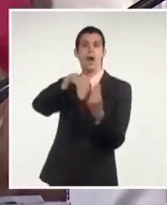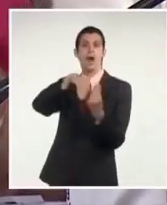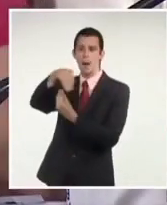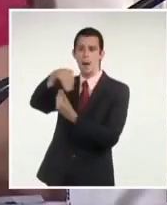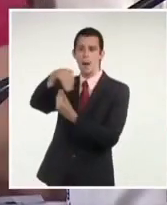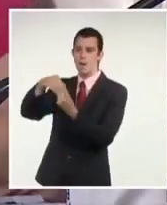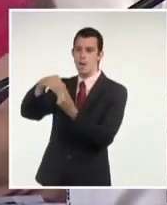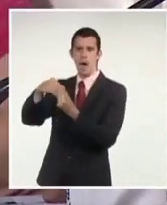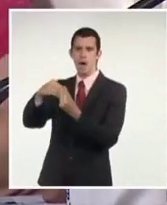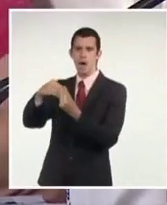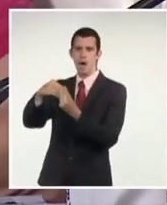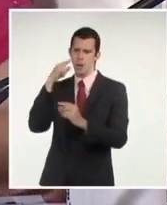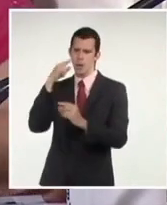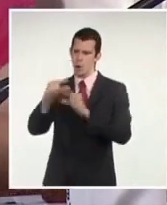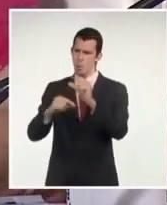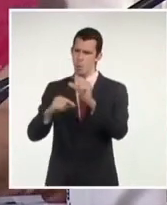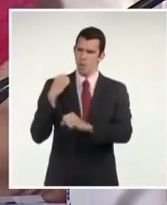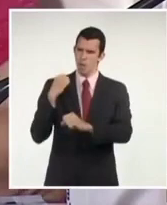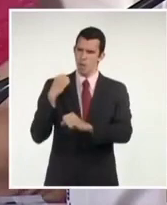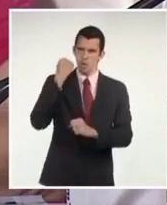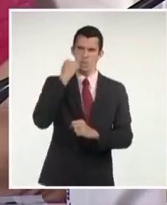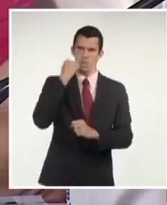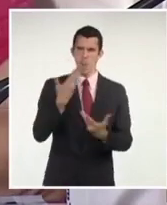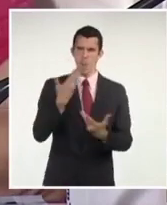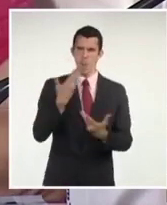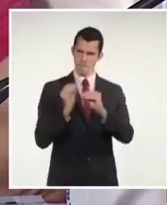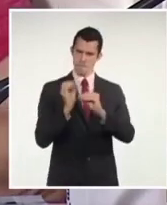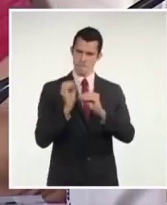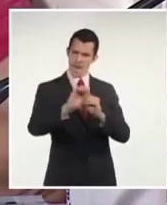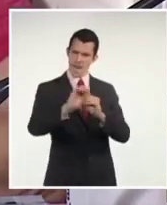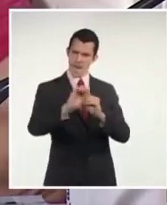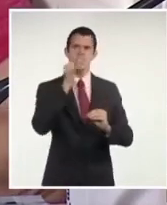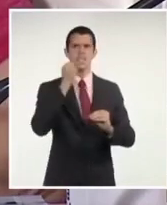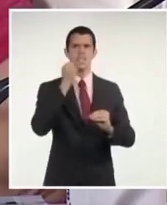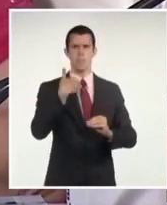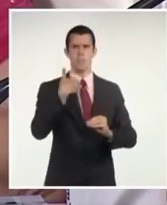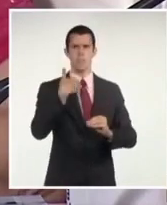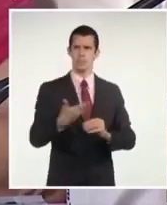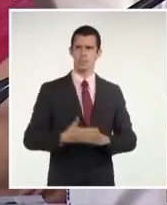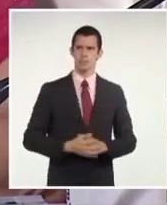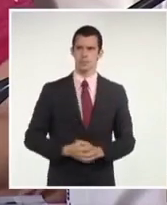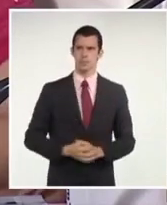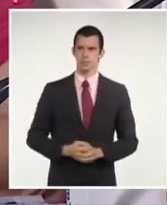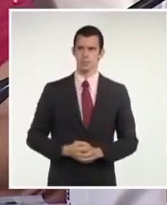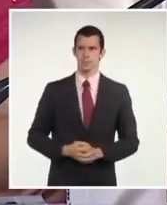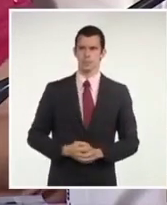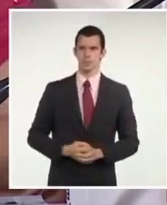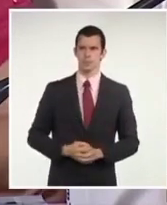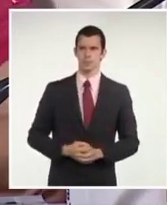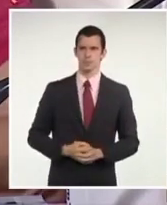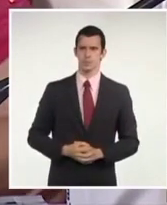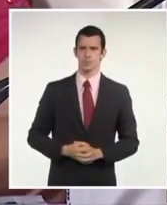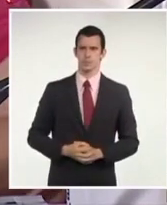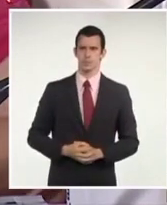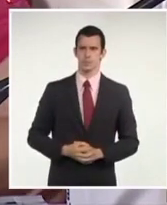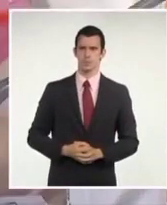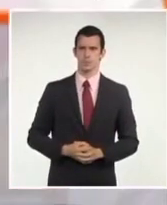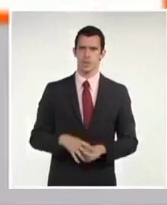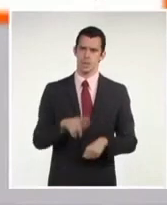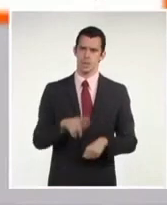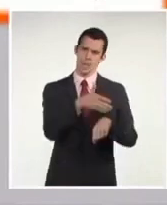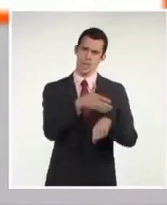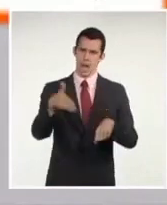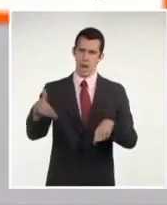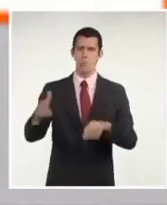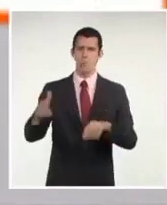eso entonces entra la variante Delta, la siguiente. La variante Delta se detecta en octubre